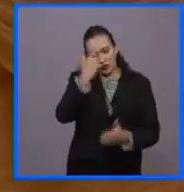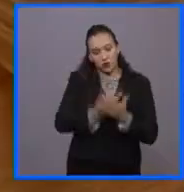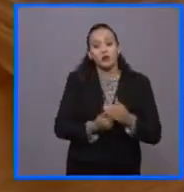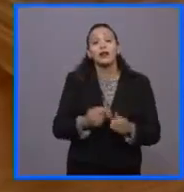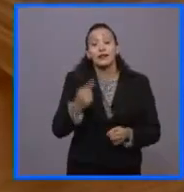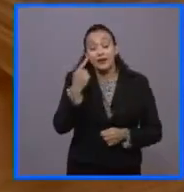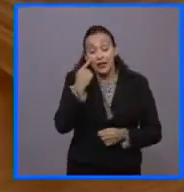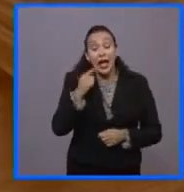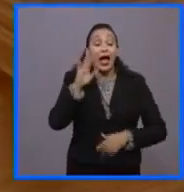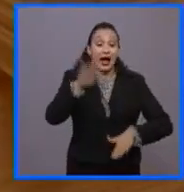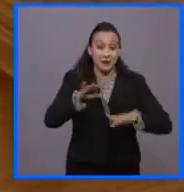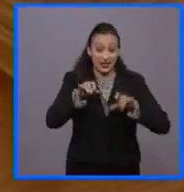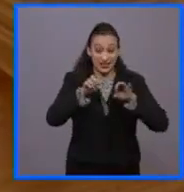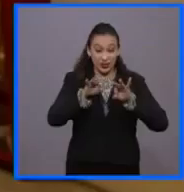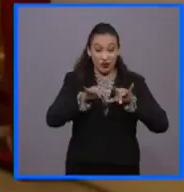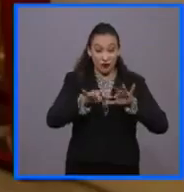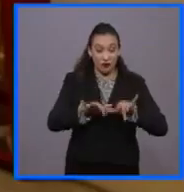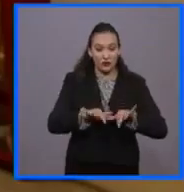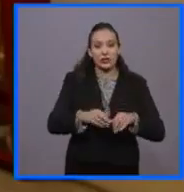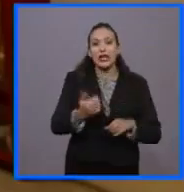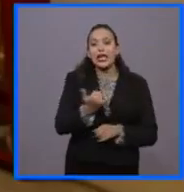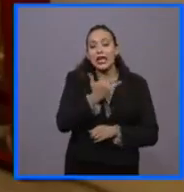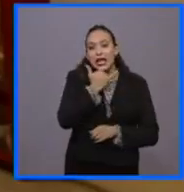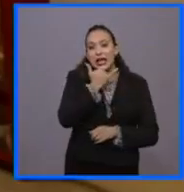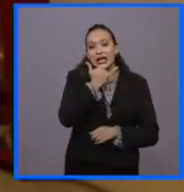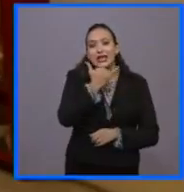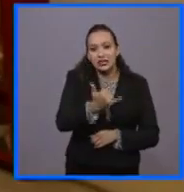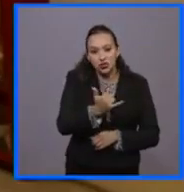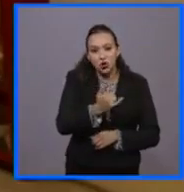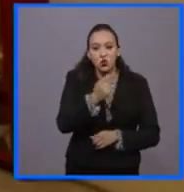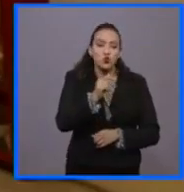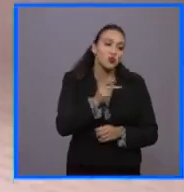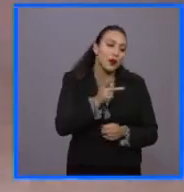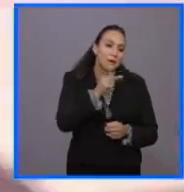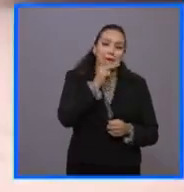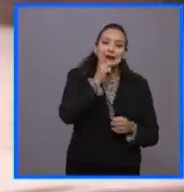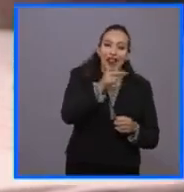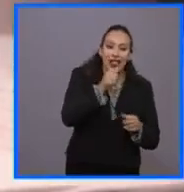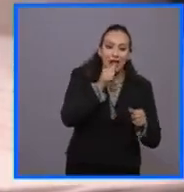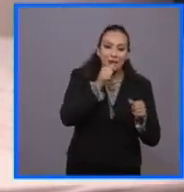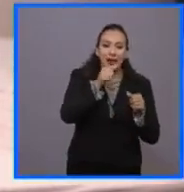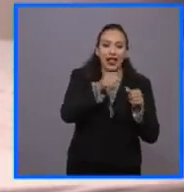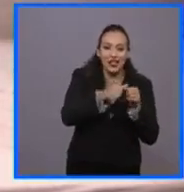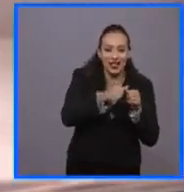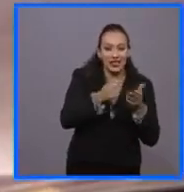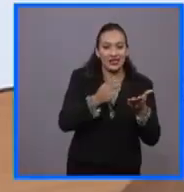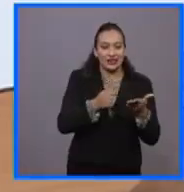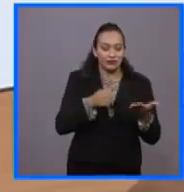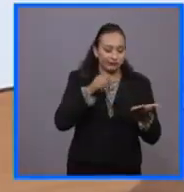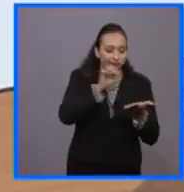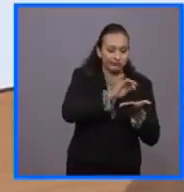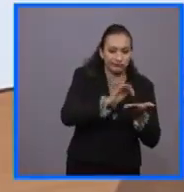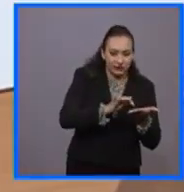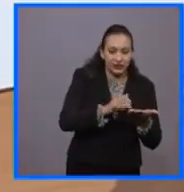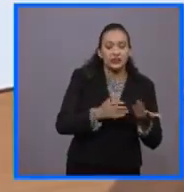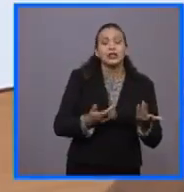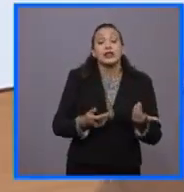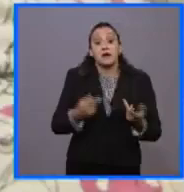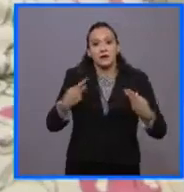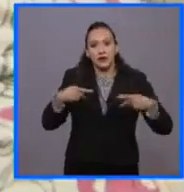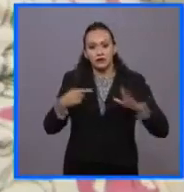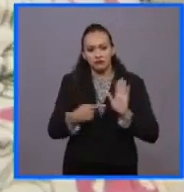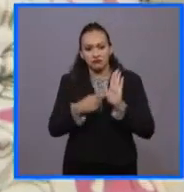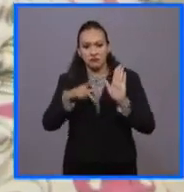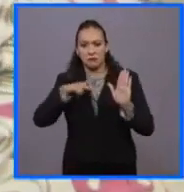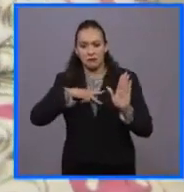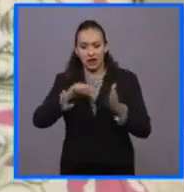registro civil no puede trascender al desconocimiento de una realidad social, a partir de la cual una persona se ha presentado públicamente